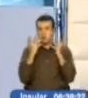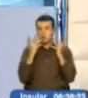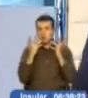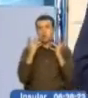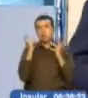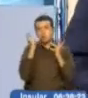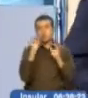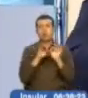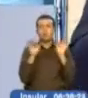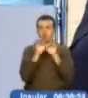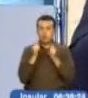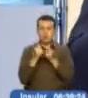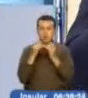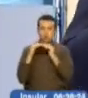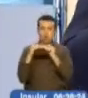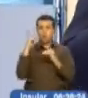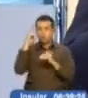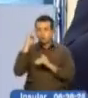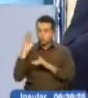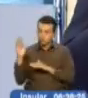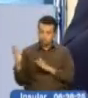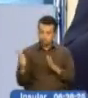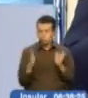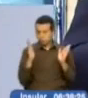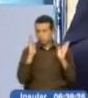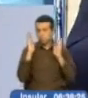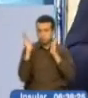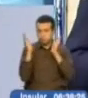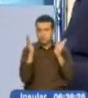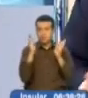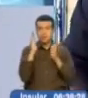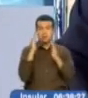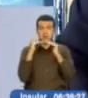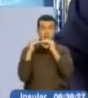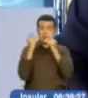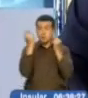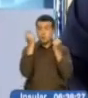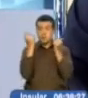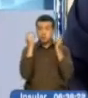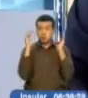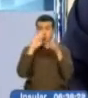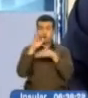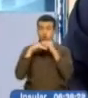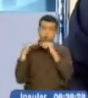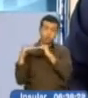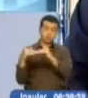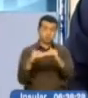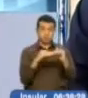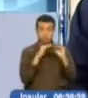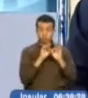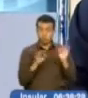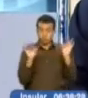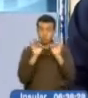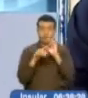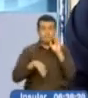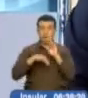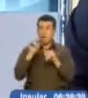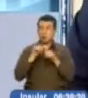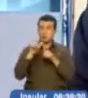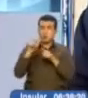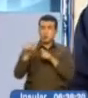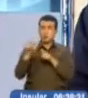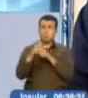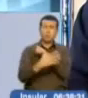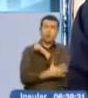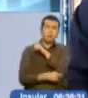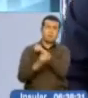esta previamente no existe. Pero entendiéndose que la riqueza es para todos. Entendiéndose que la riqueza debe llegar a lo más profundo de una